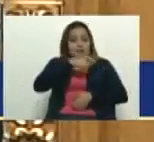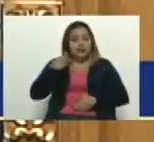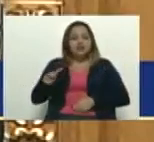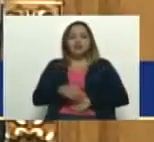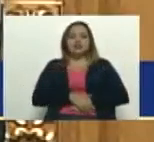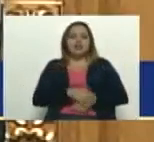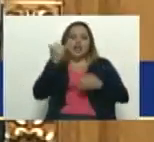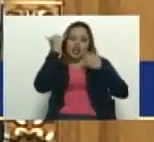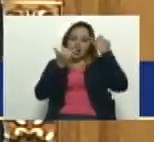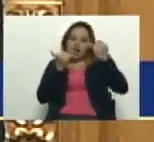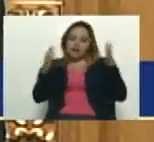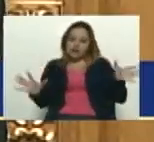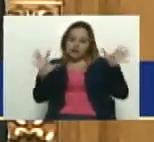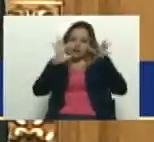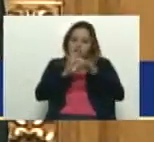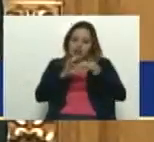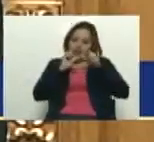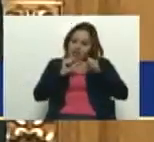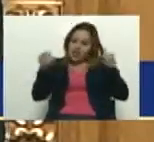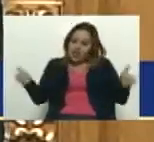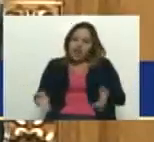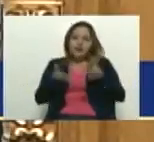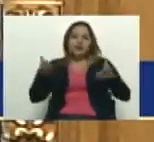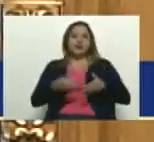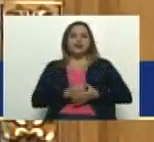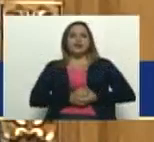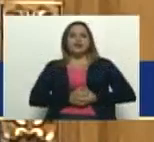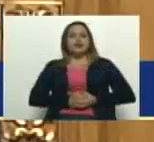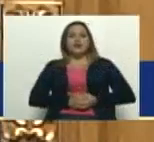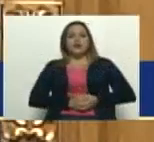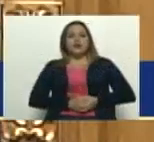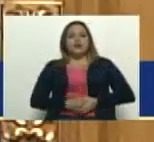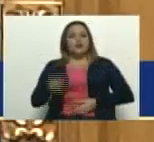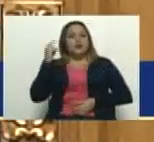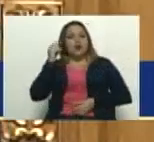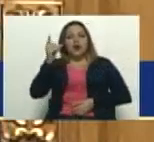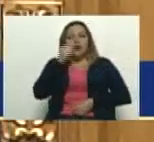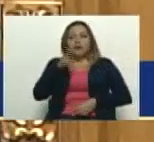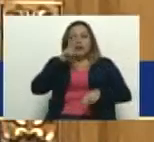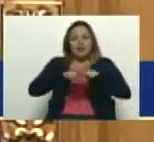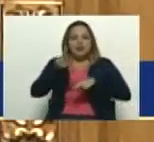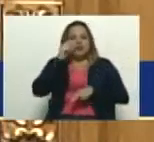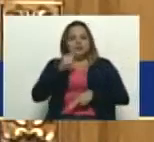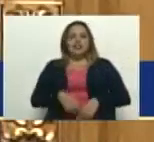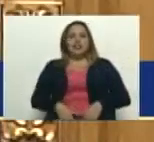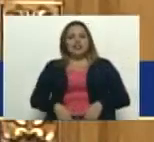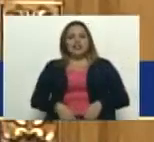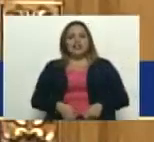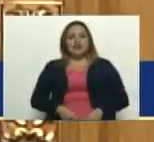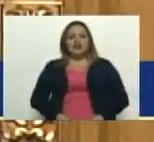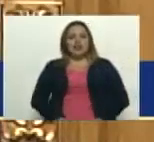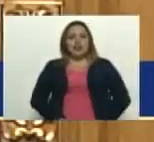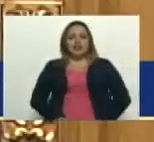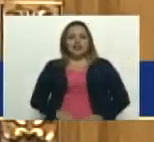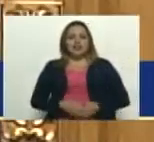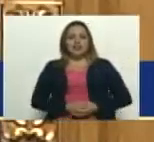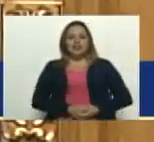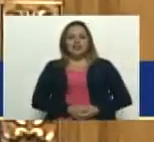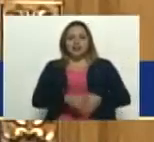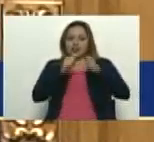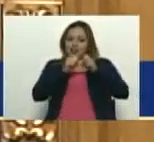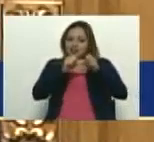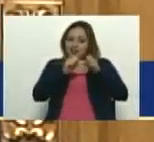es unificarnos y seguir adelante, hombres y mujeres, niños y hombres, y abuelitos, seguir